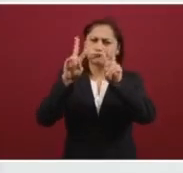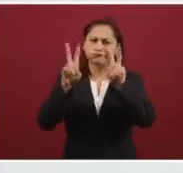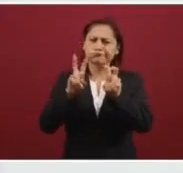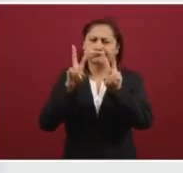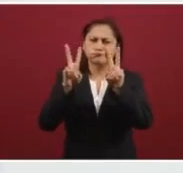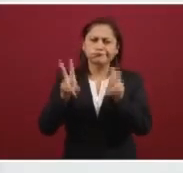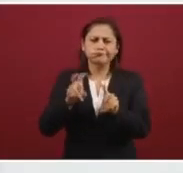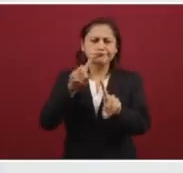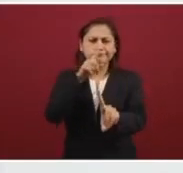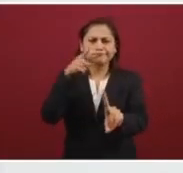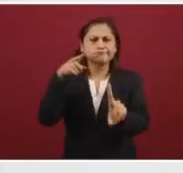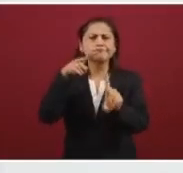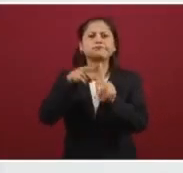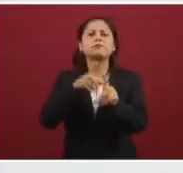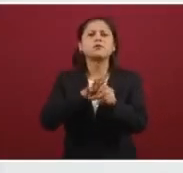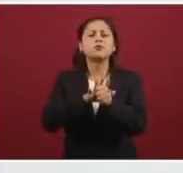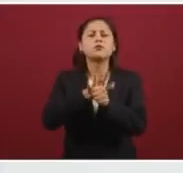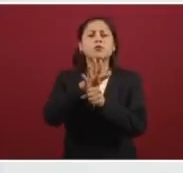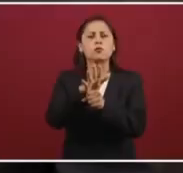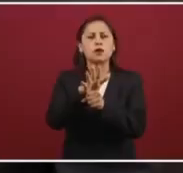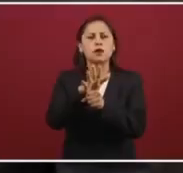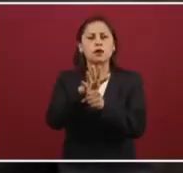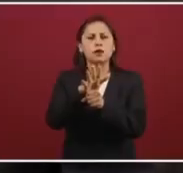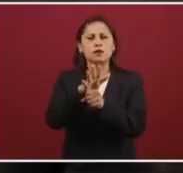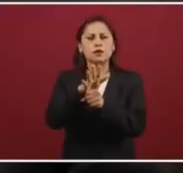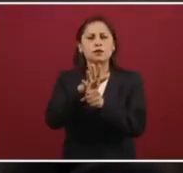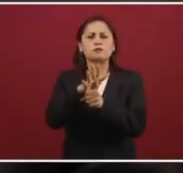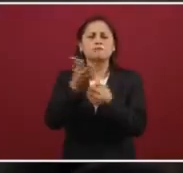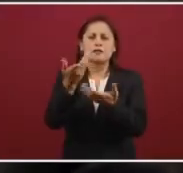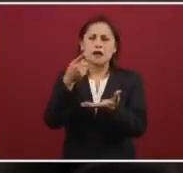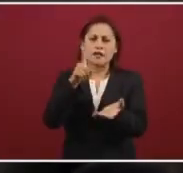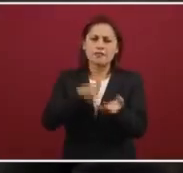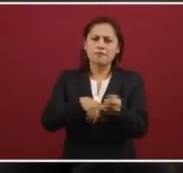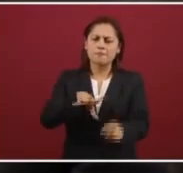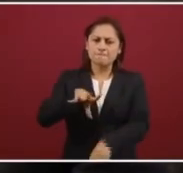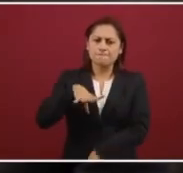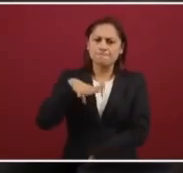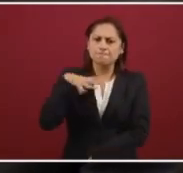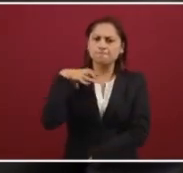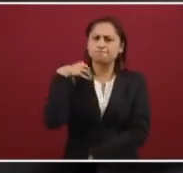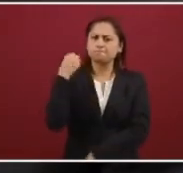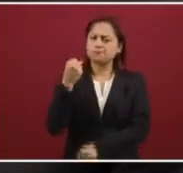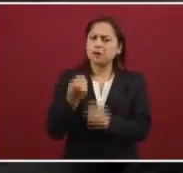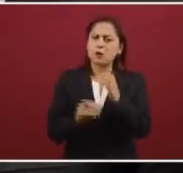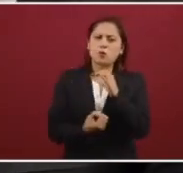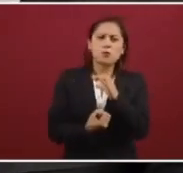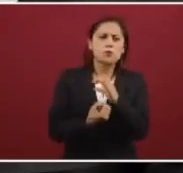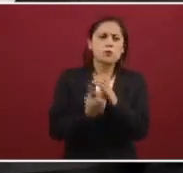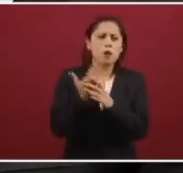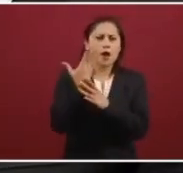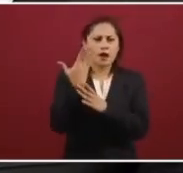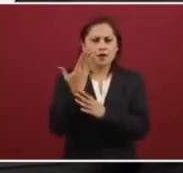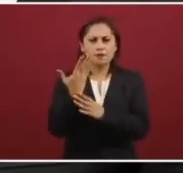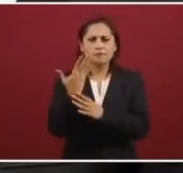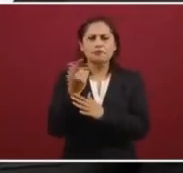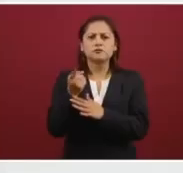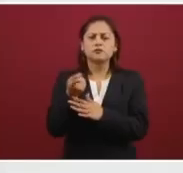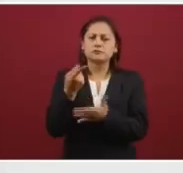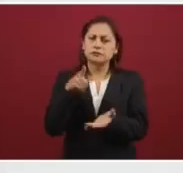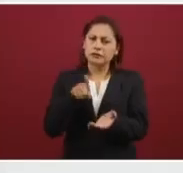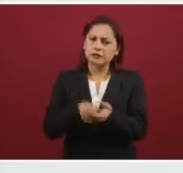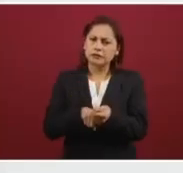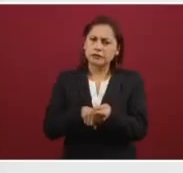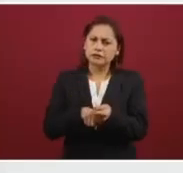con la creación, el esfuerzo y el